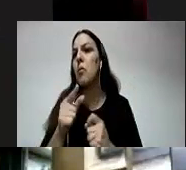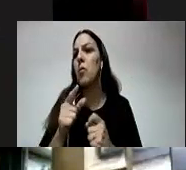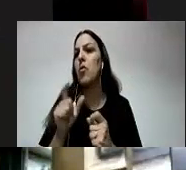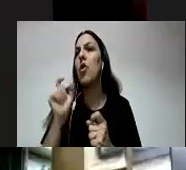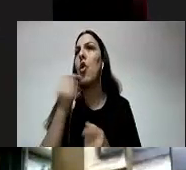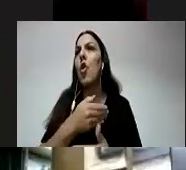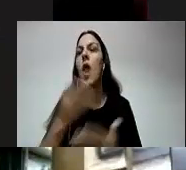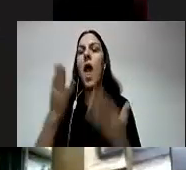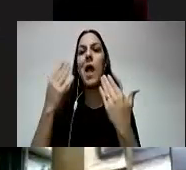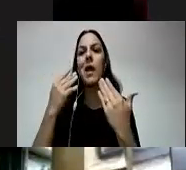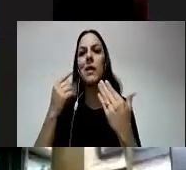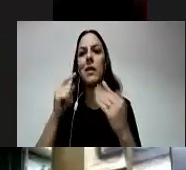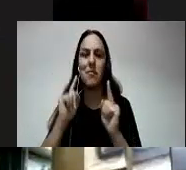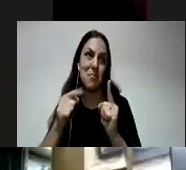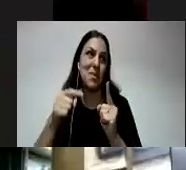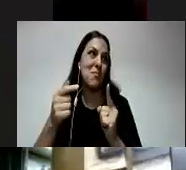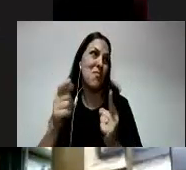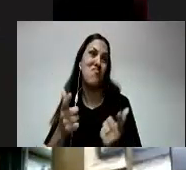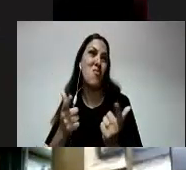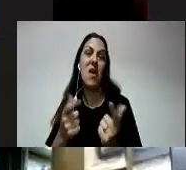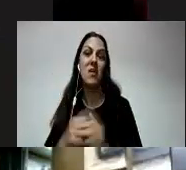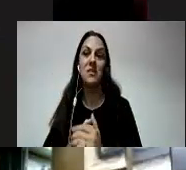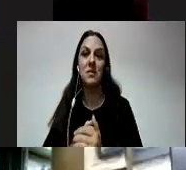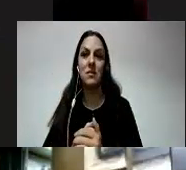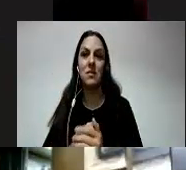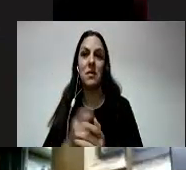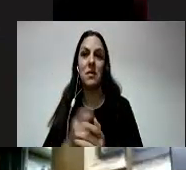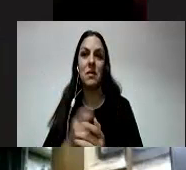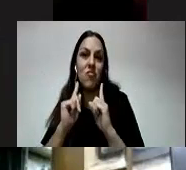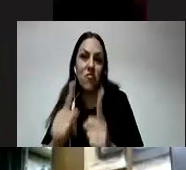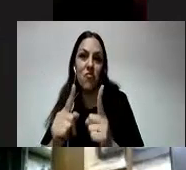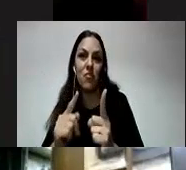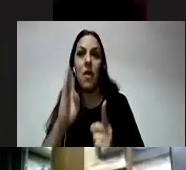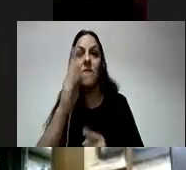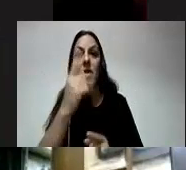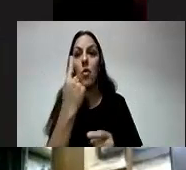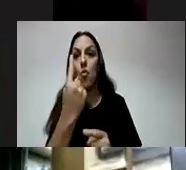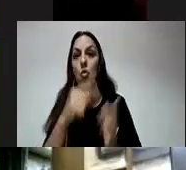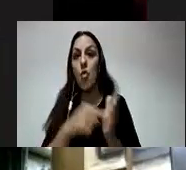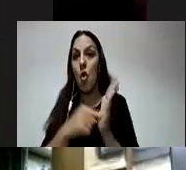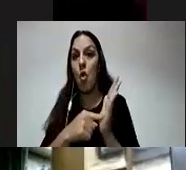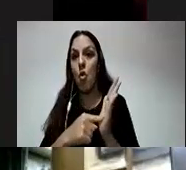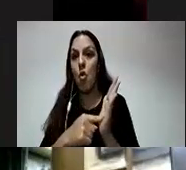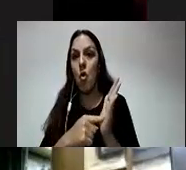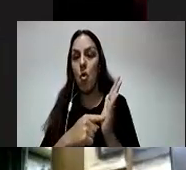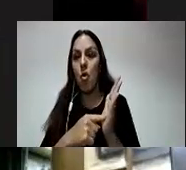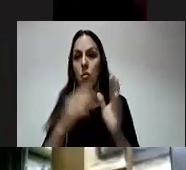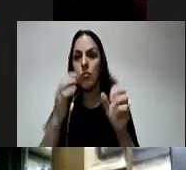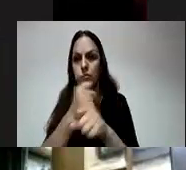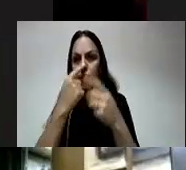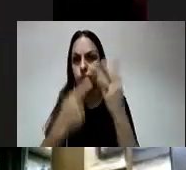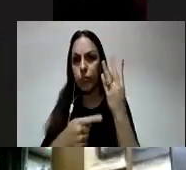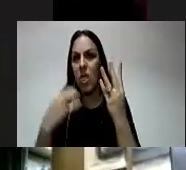lo siguen aplicando. Dentro del B. 1. Los vehículos deberán cumplir lo establecido para los servicios